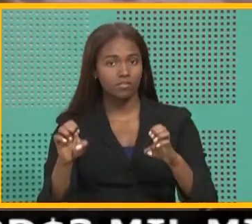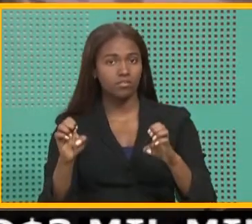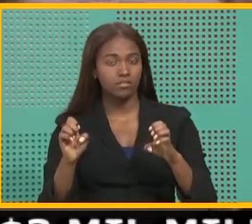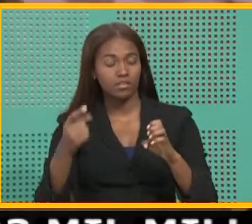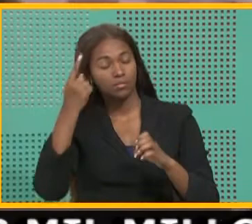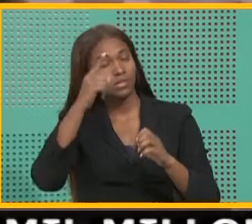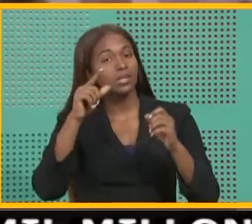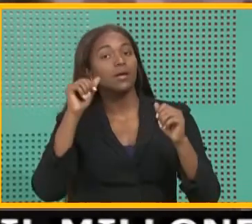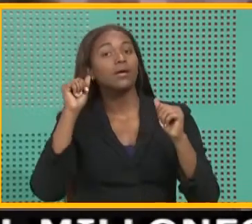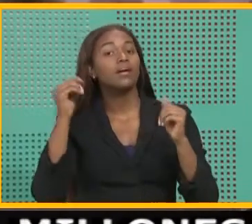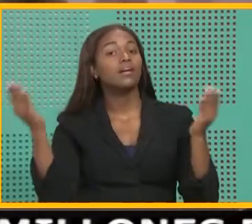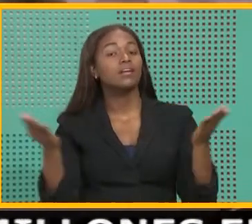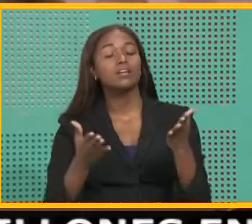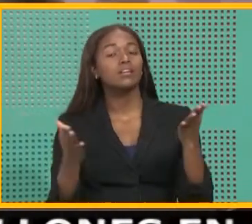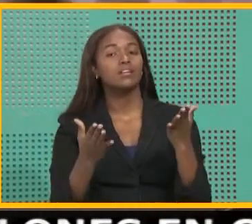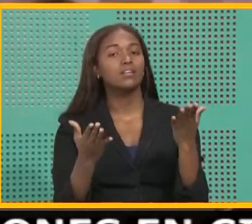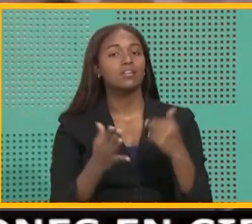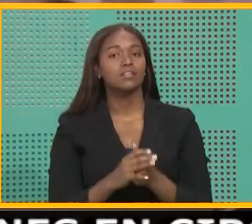para que